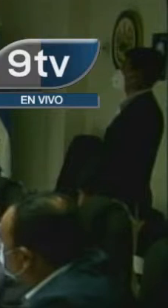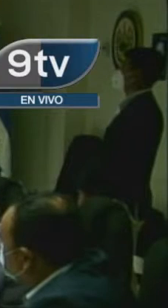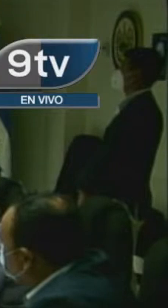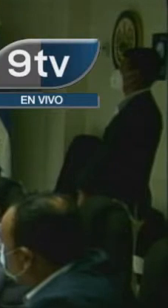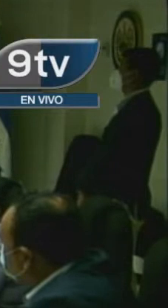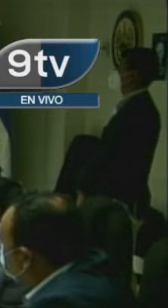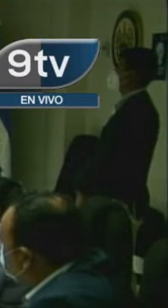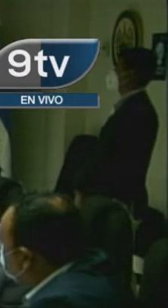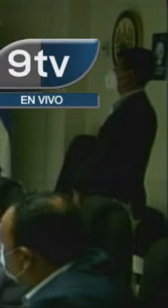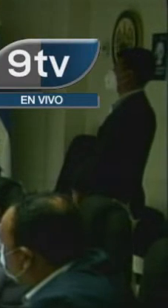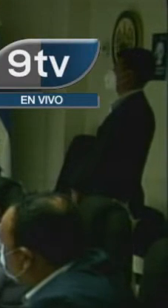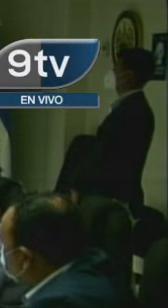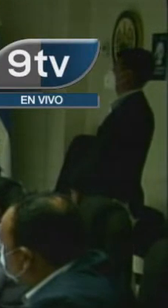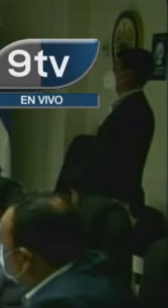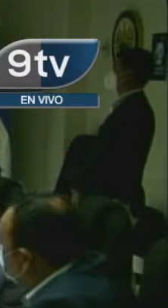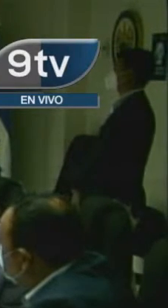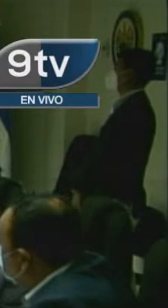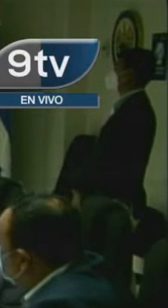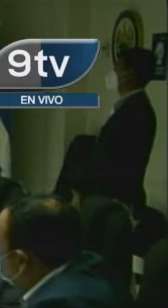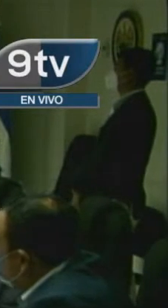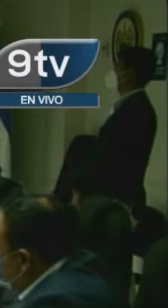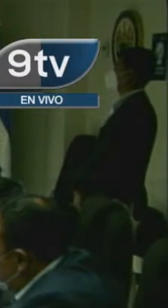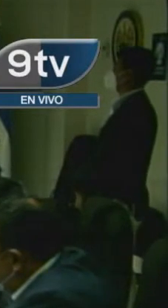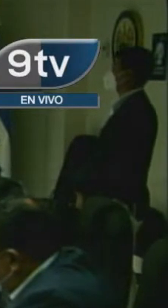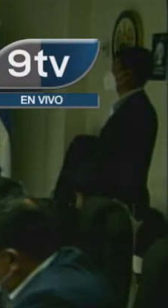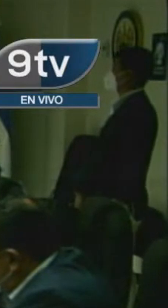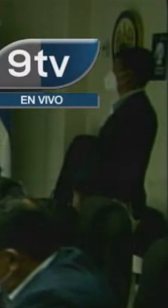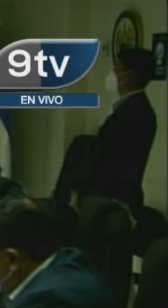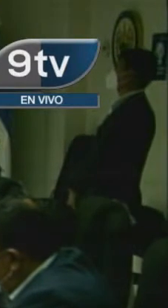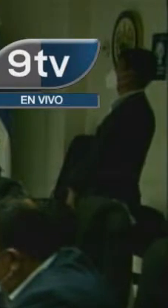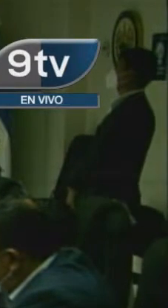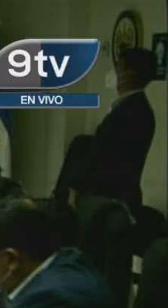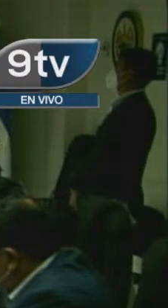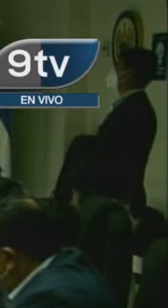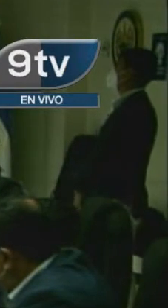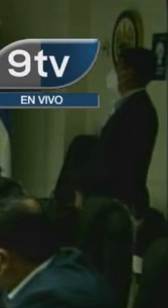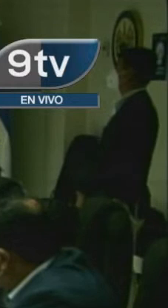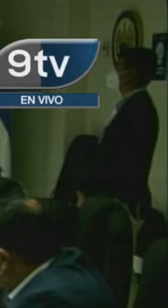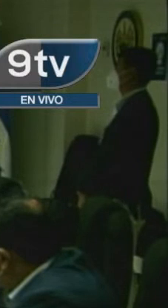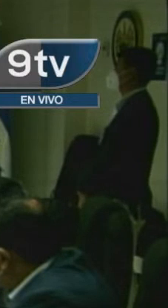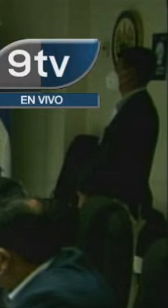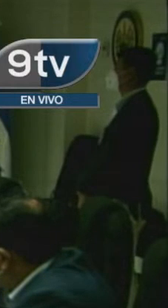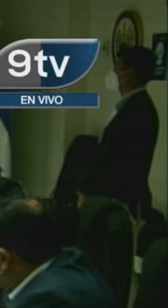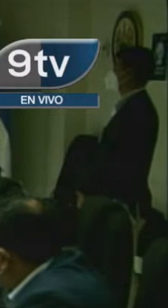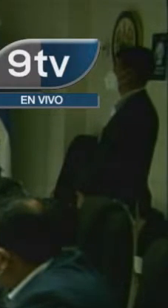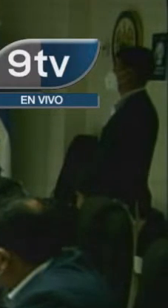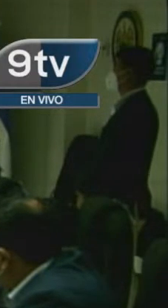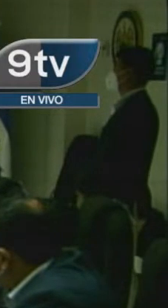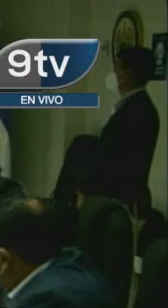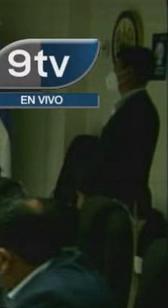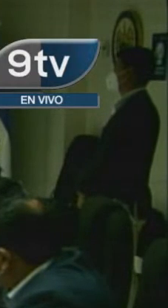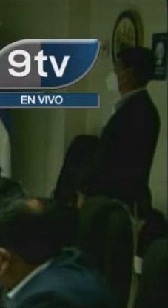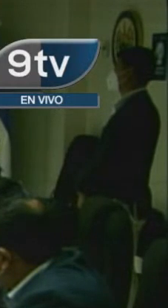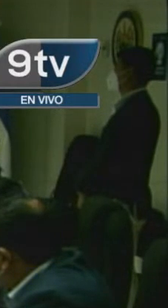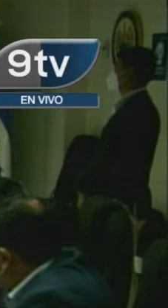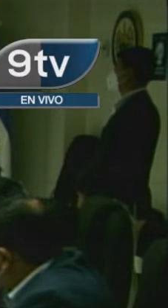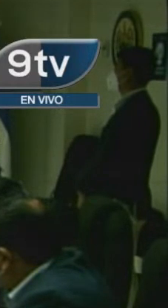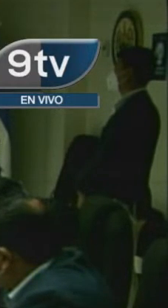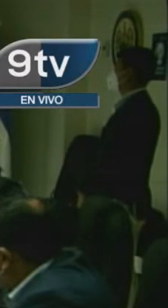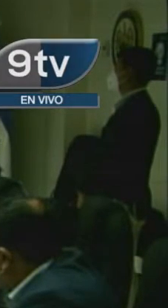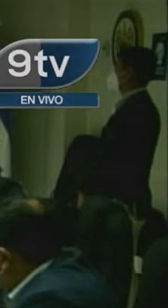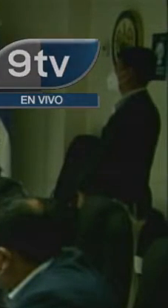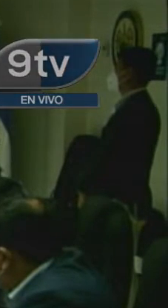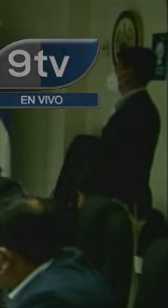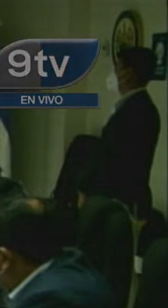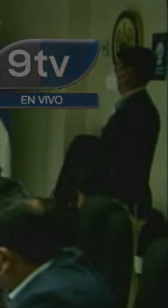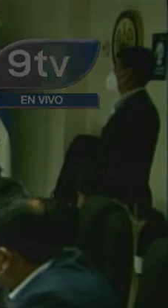elementos o indicios del cometimiento de un delito, certificará lo conducente a la Fiscalía General de la República y a la Sección de Investigación